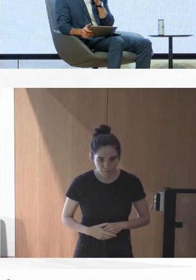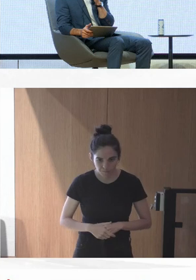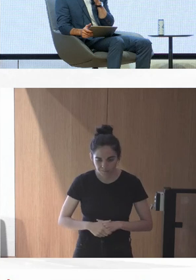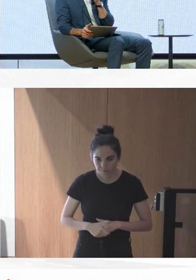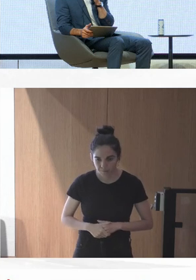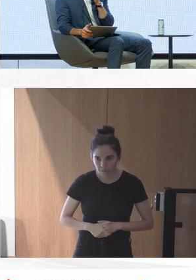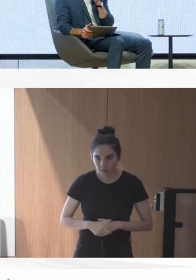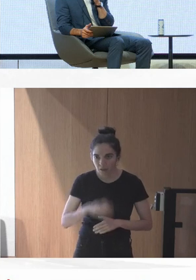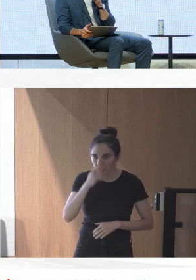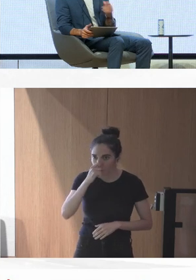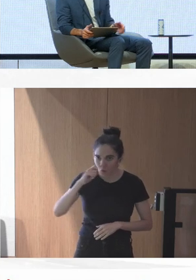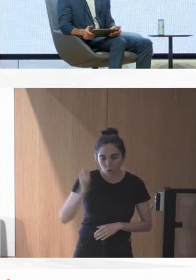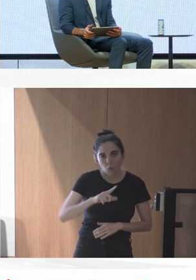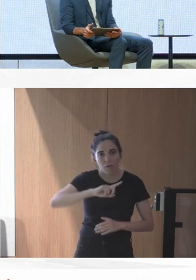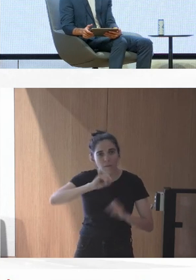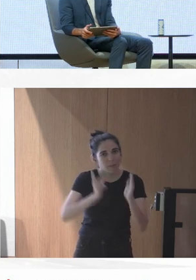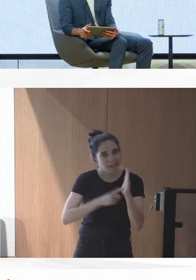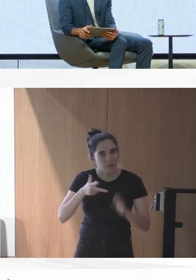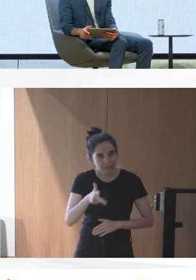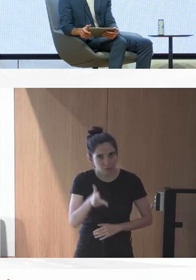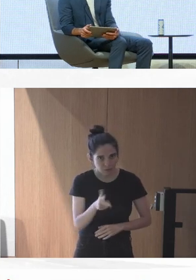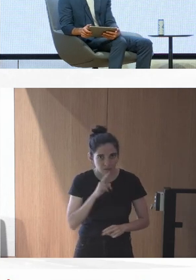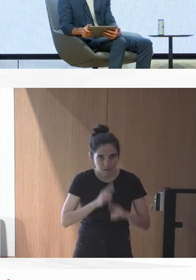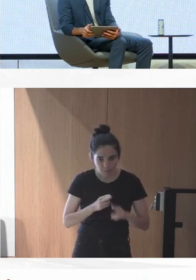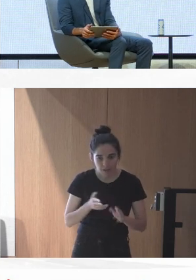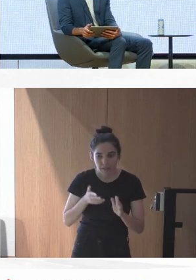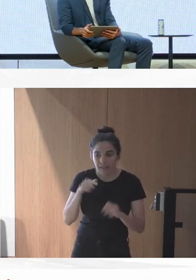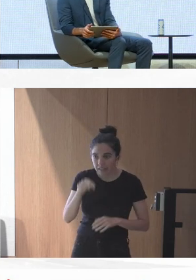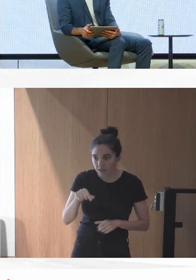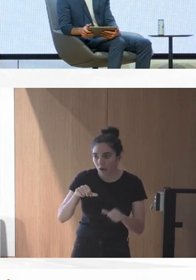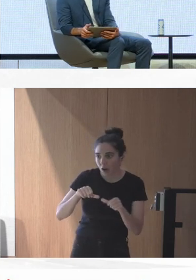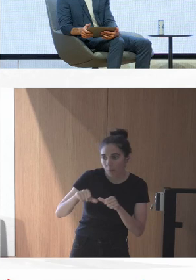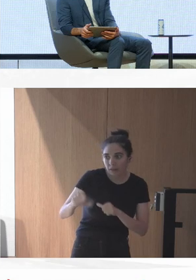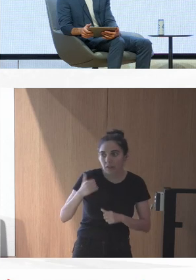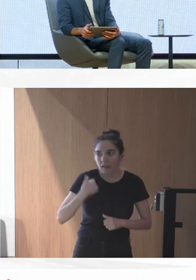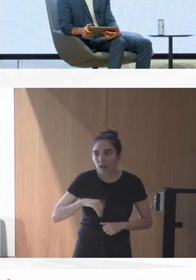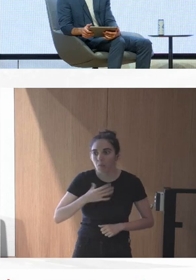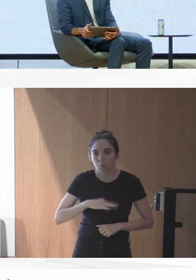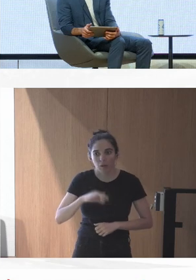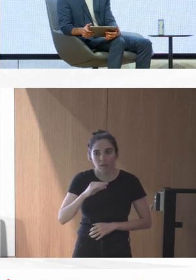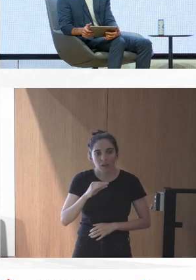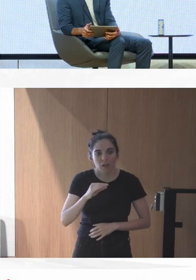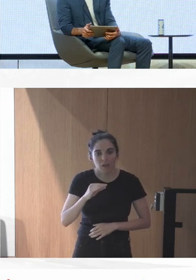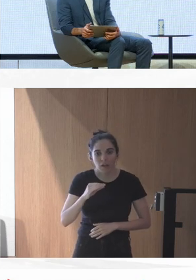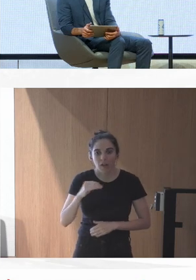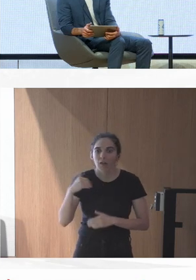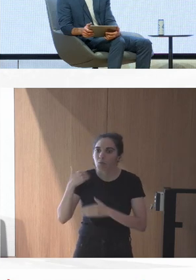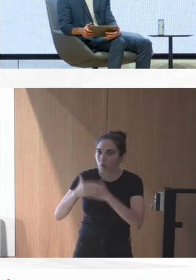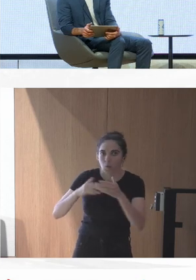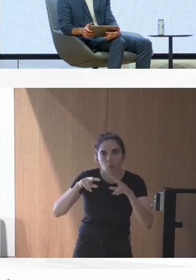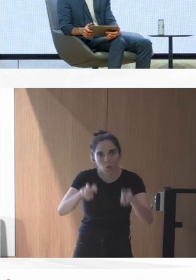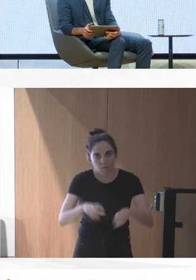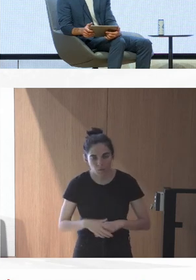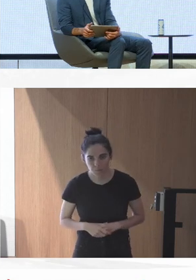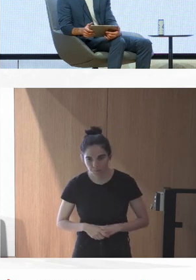de pleno derecho. Y si ocurre eso sería ya una razón para abrir procedimiento.